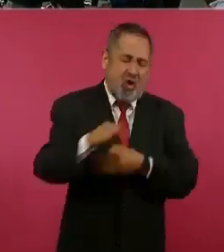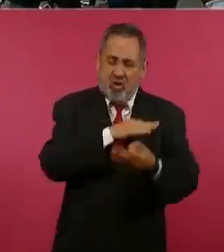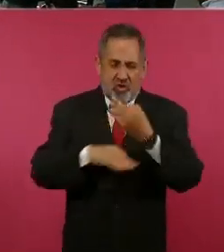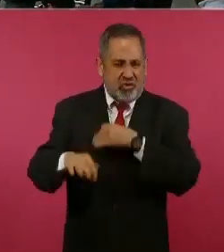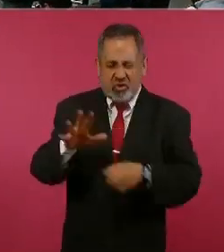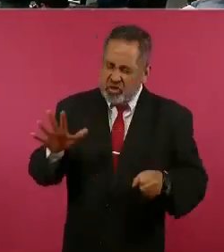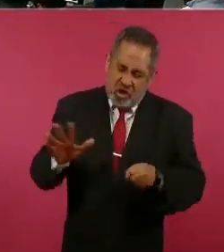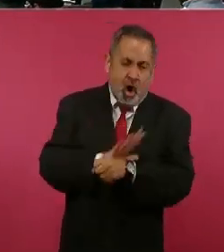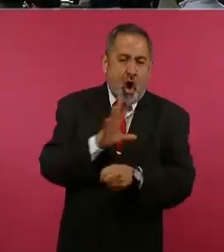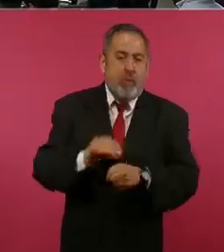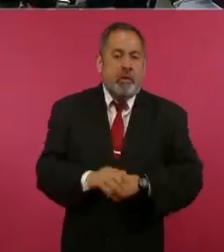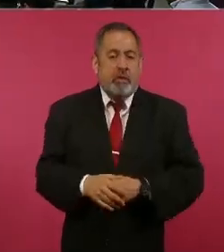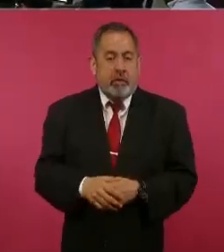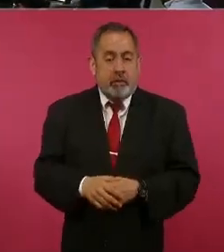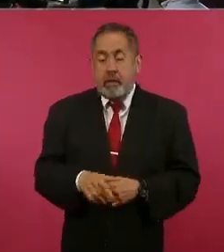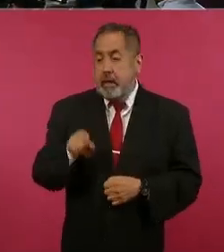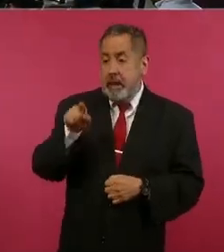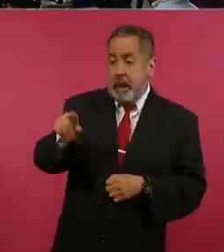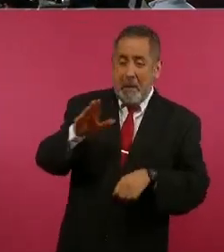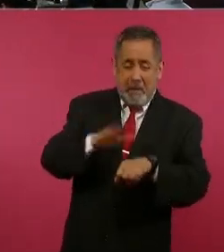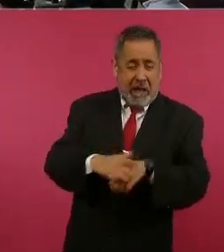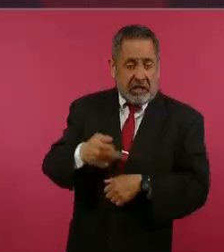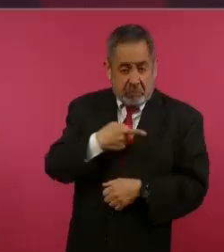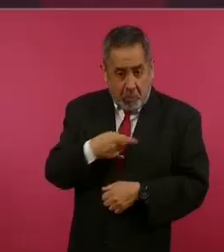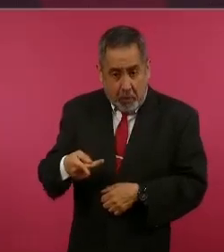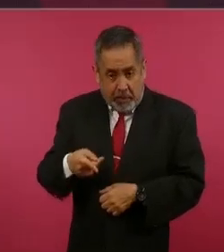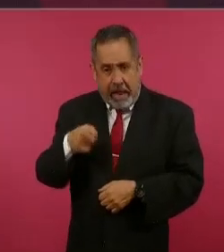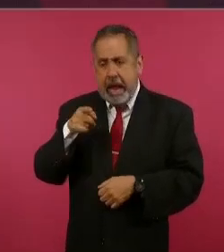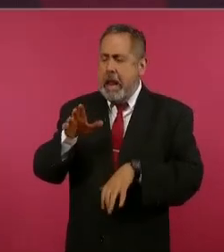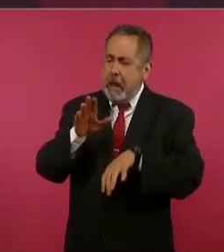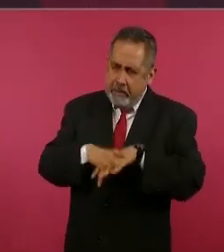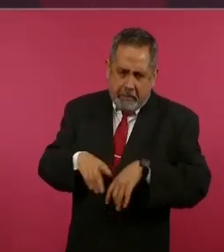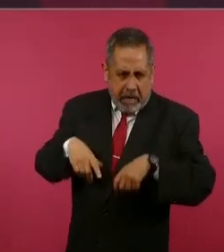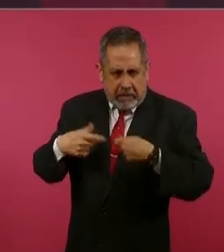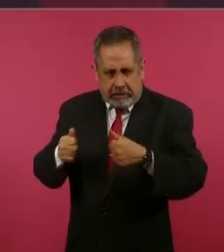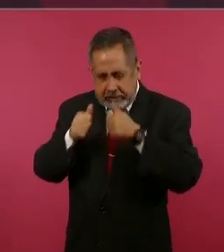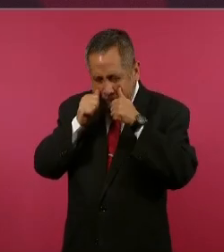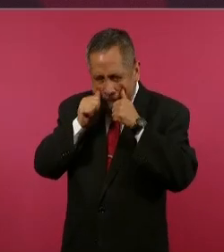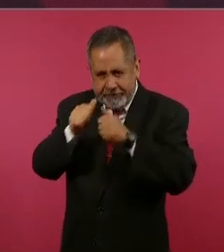que en los estados más pobres es donde más llega.